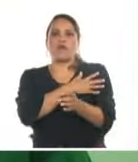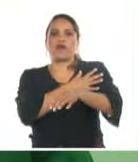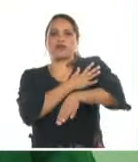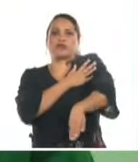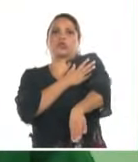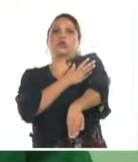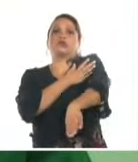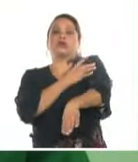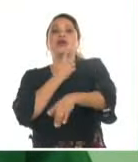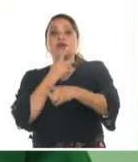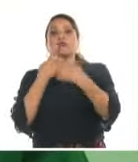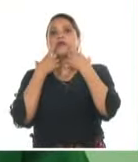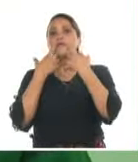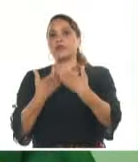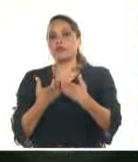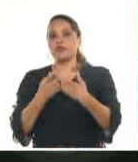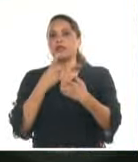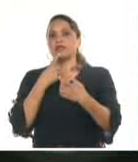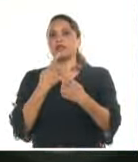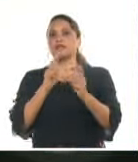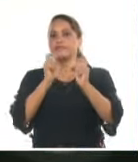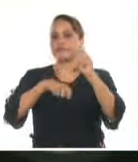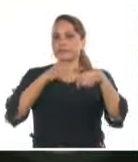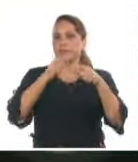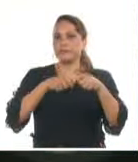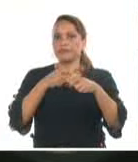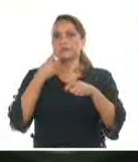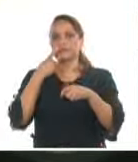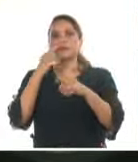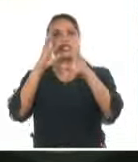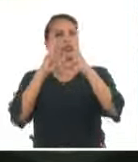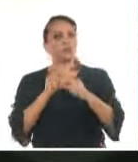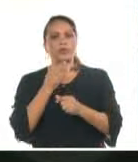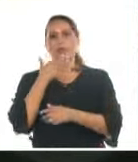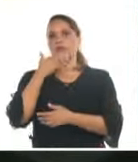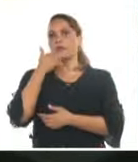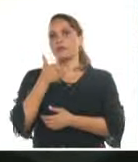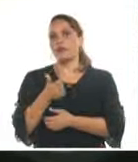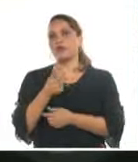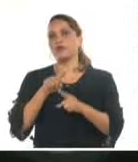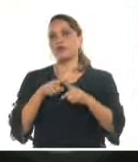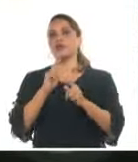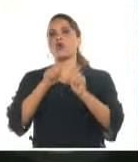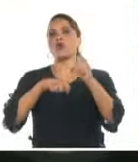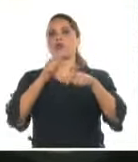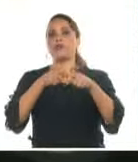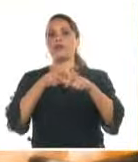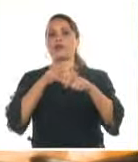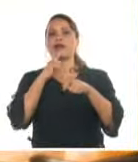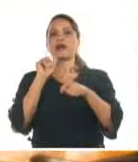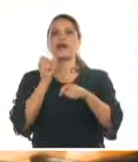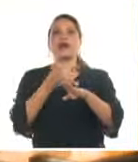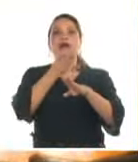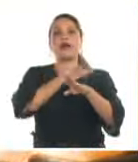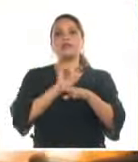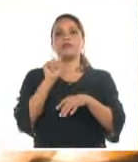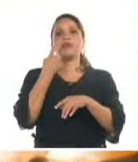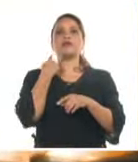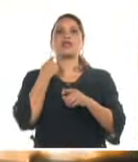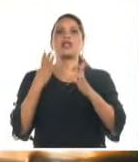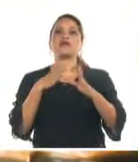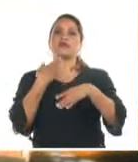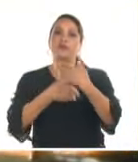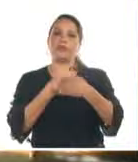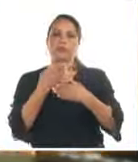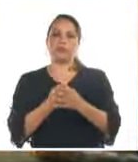que este tipo de cirugía, los resultados son mejores cuando se opera antes del primer año del accidente. No es